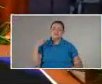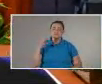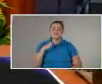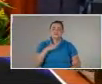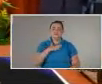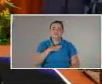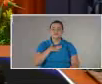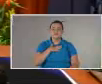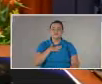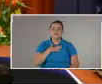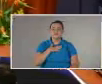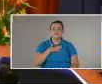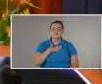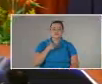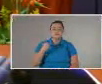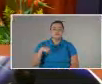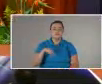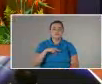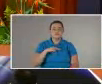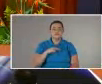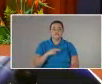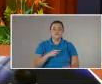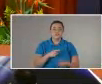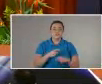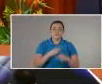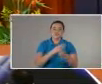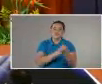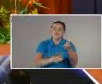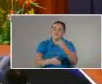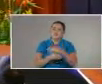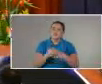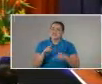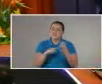Nos llegan las situaciones estas tan temprano en la vida.